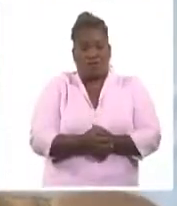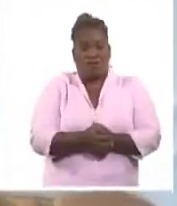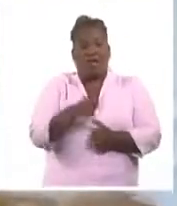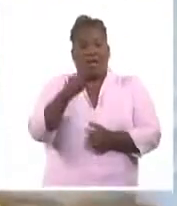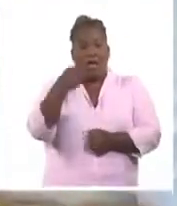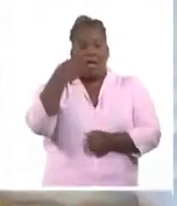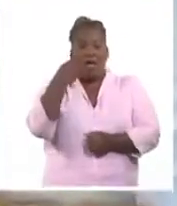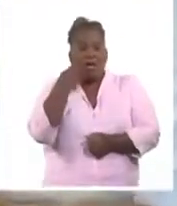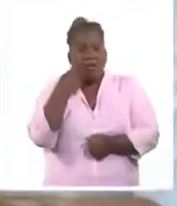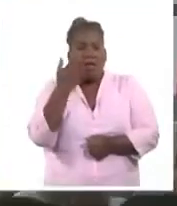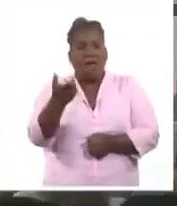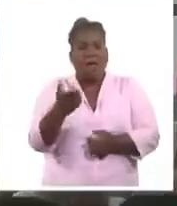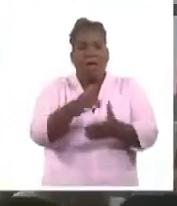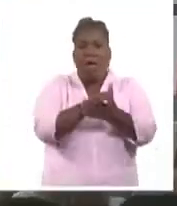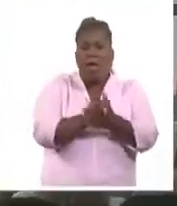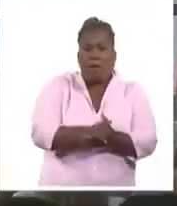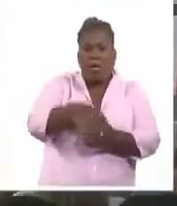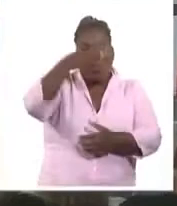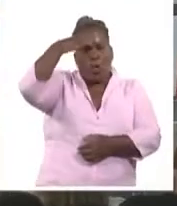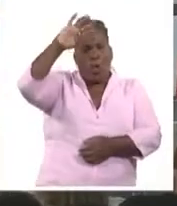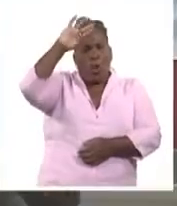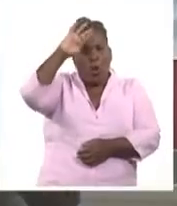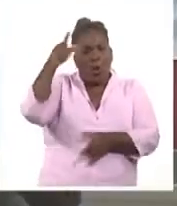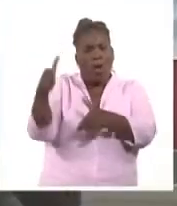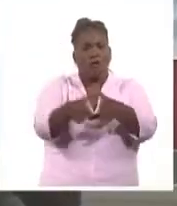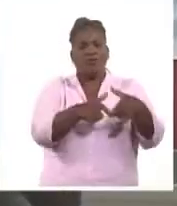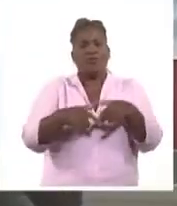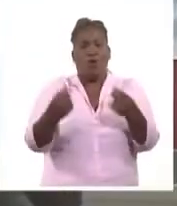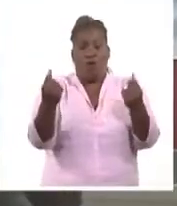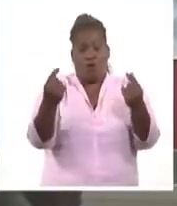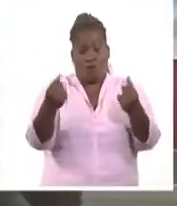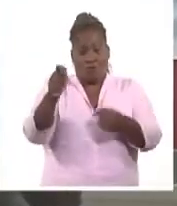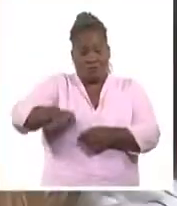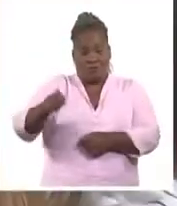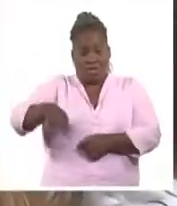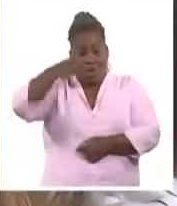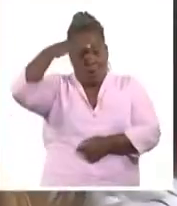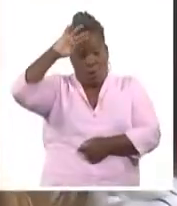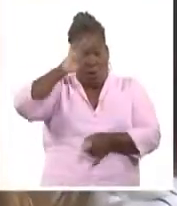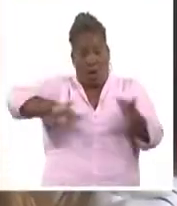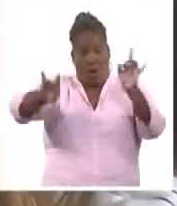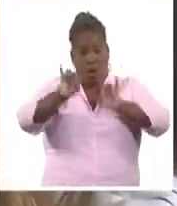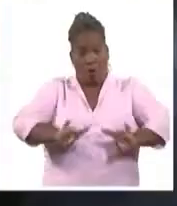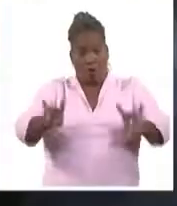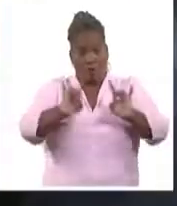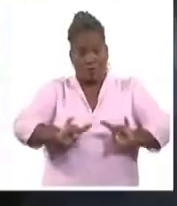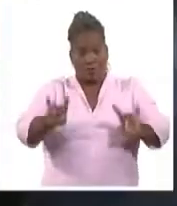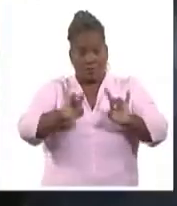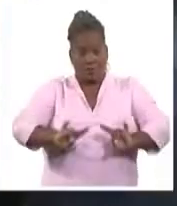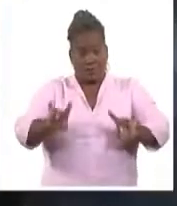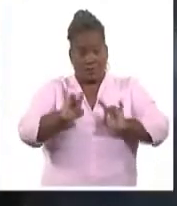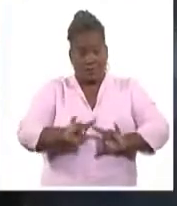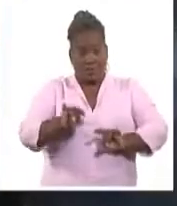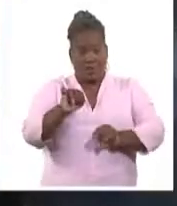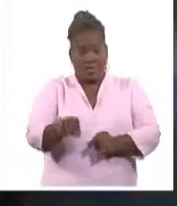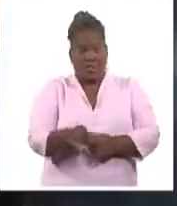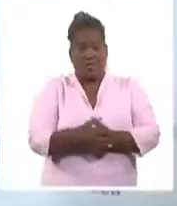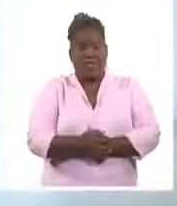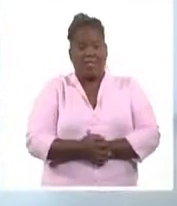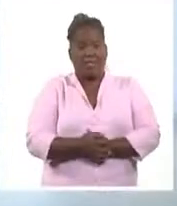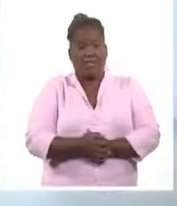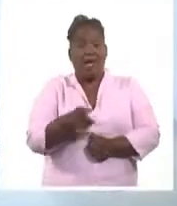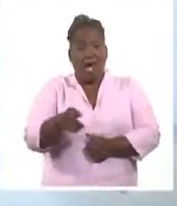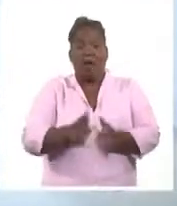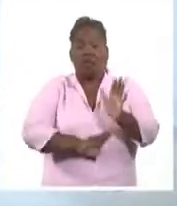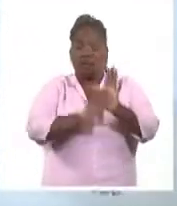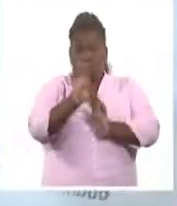Amigos del País, con la Asociación Nacional de Economistas de Cuba, con la Universidad de Holguín, con el Centro de Estudio de Gestión para el Desarrollo